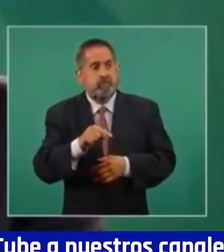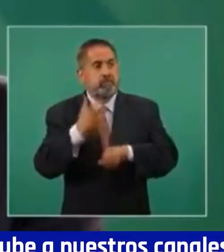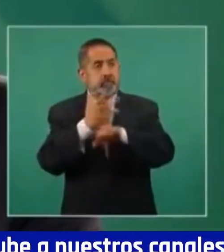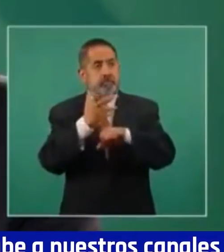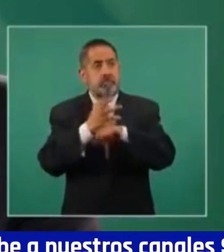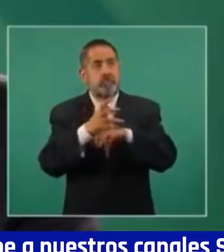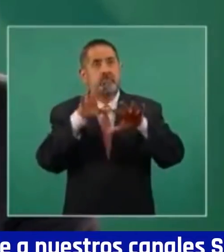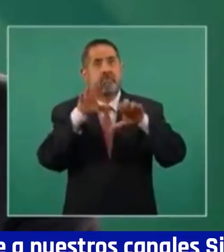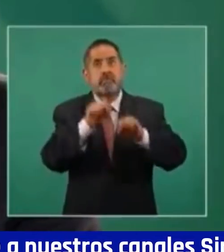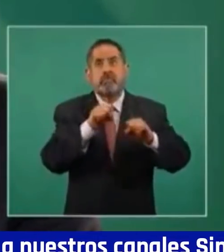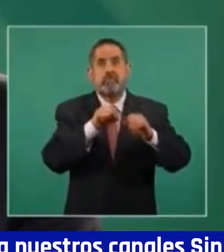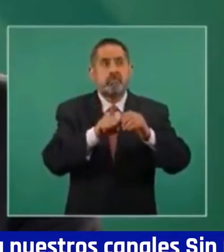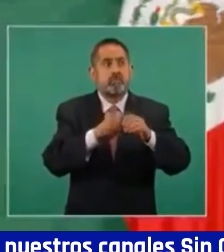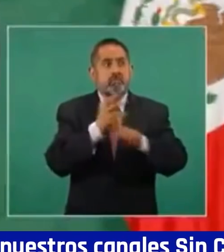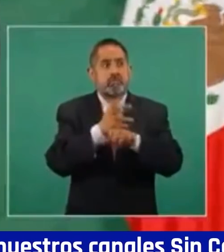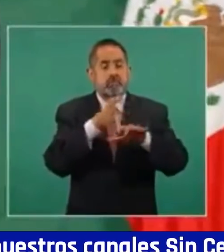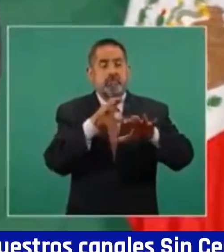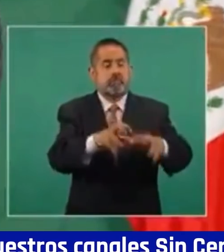Unidos